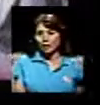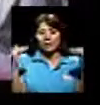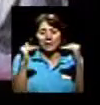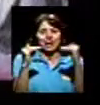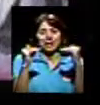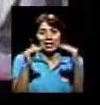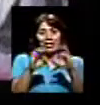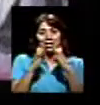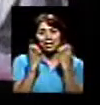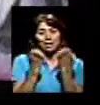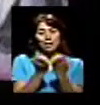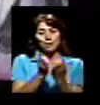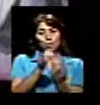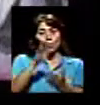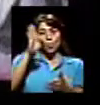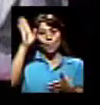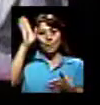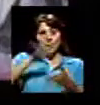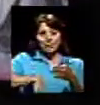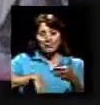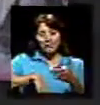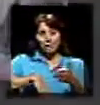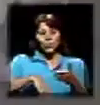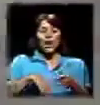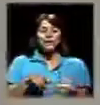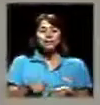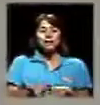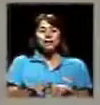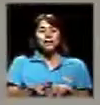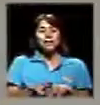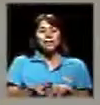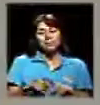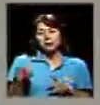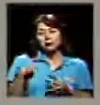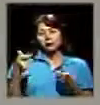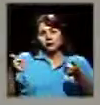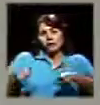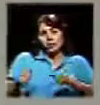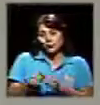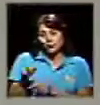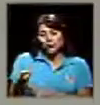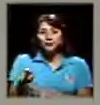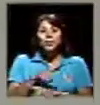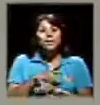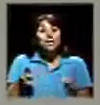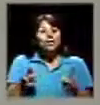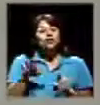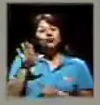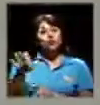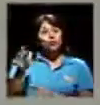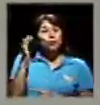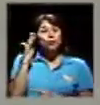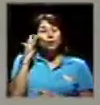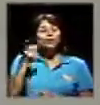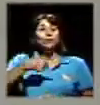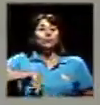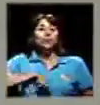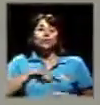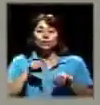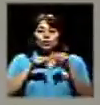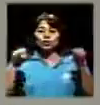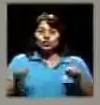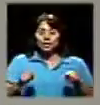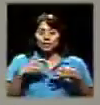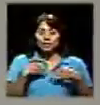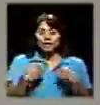en eso no la acompaño, pero su preocupación por nuestro sistema de salud, por la gente de este